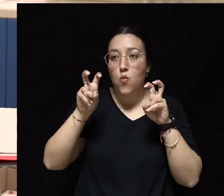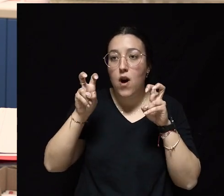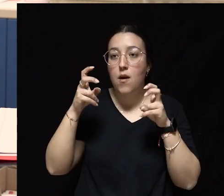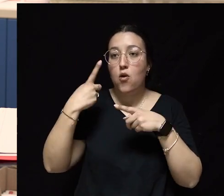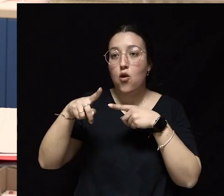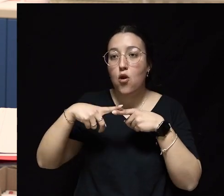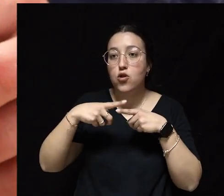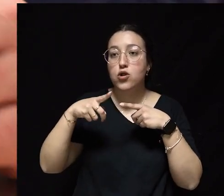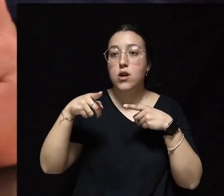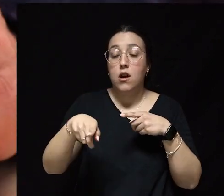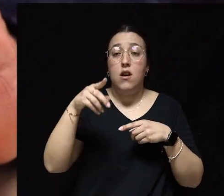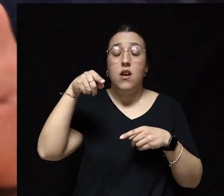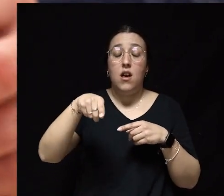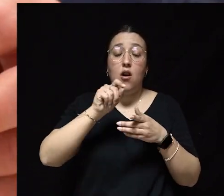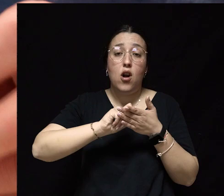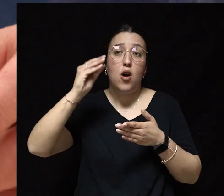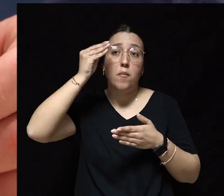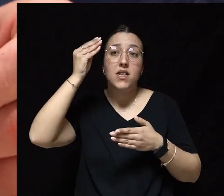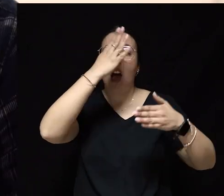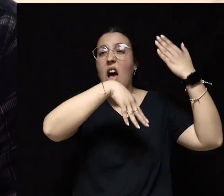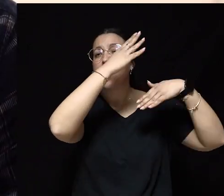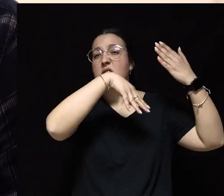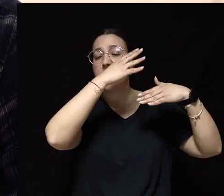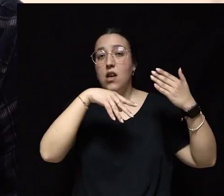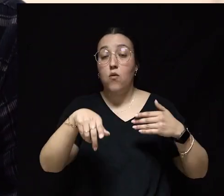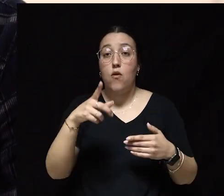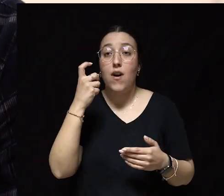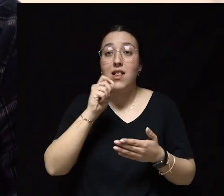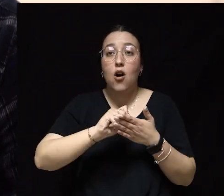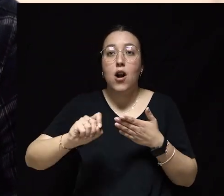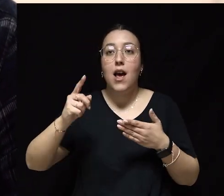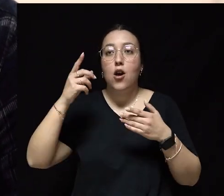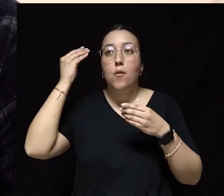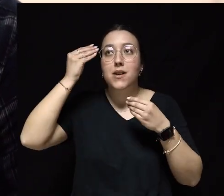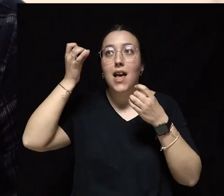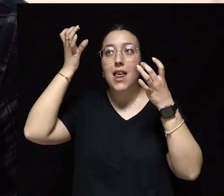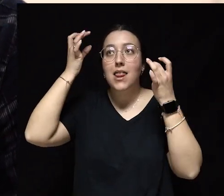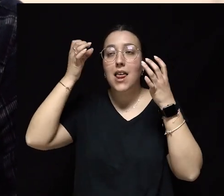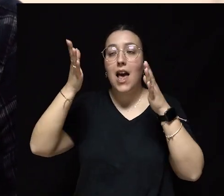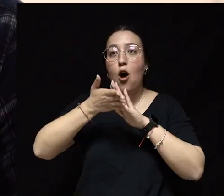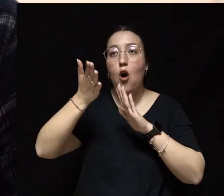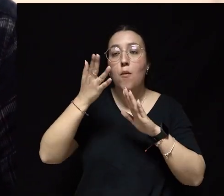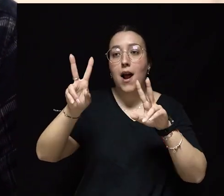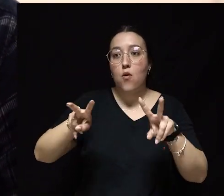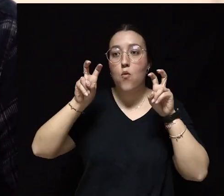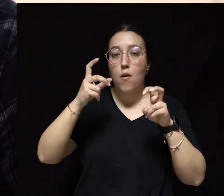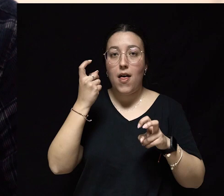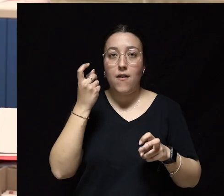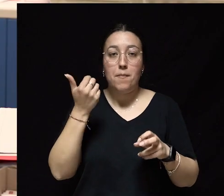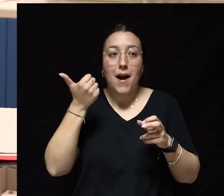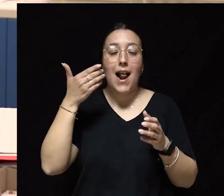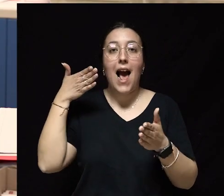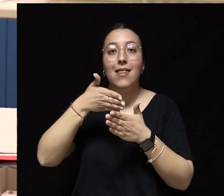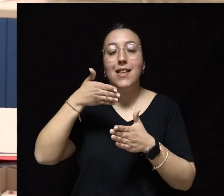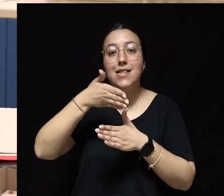educativas. Están pensados para otra época, para otras leyes educativas, para otro momento, y en la actualidad pues encontramos